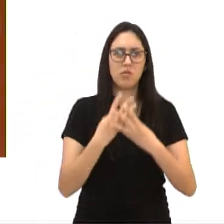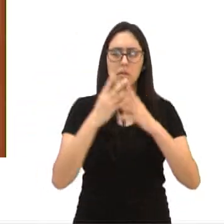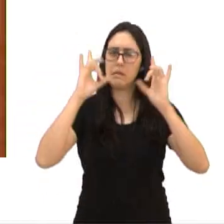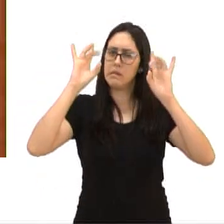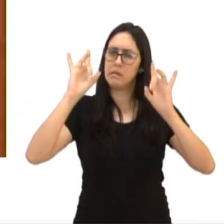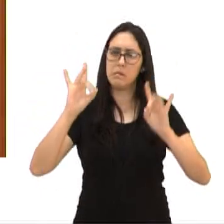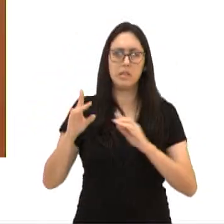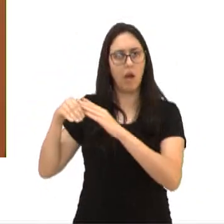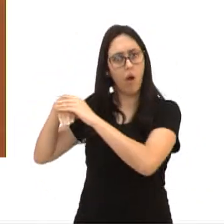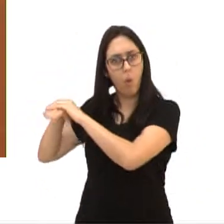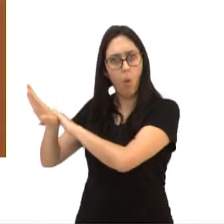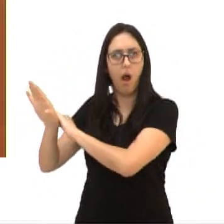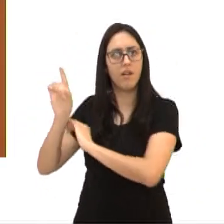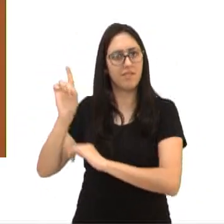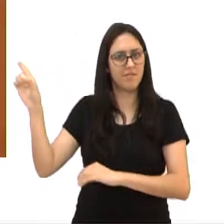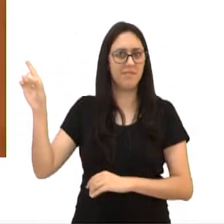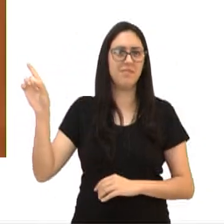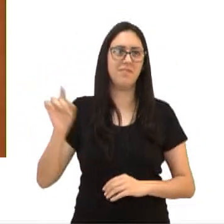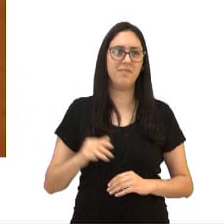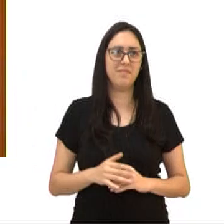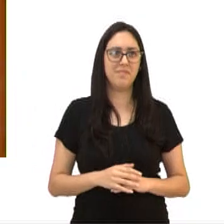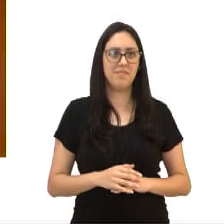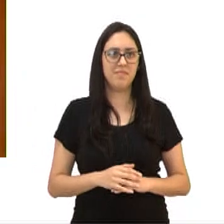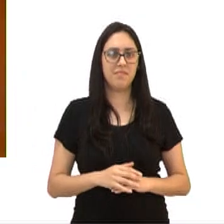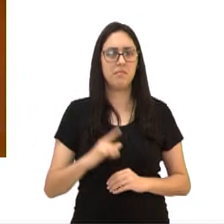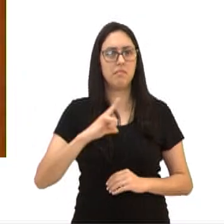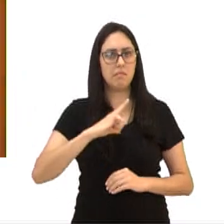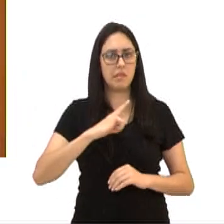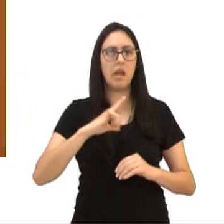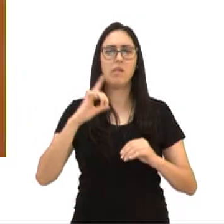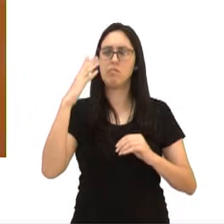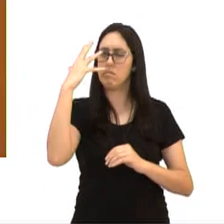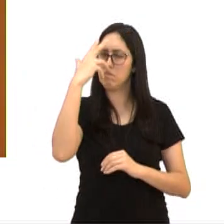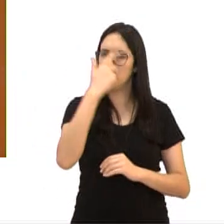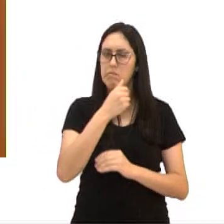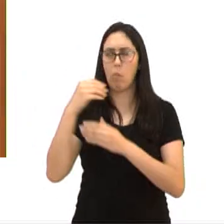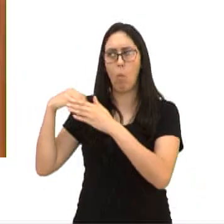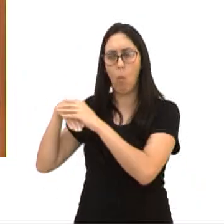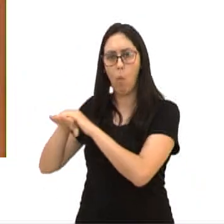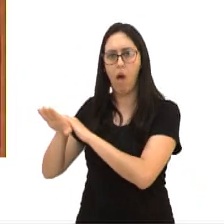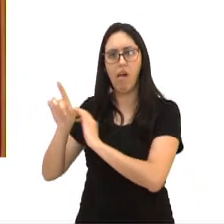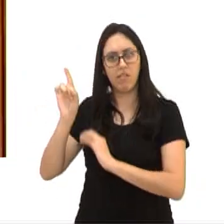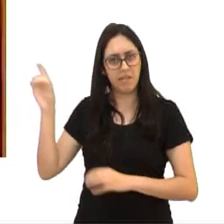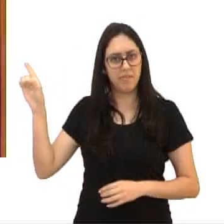mano, con capas bem alegres y con